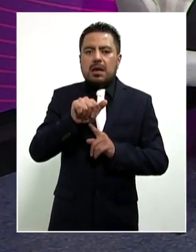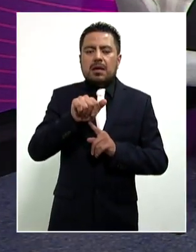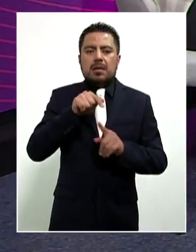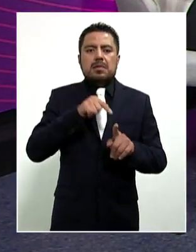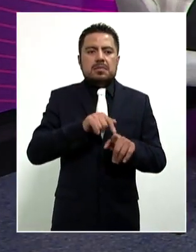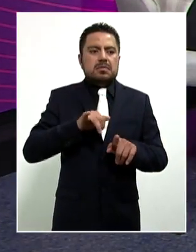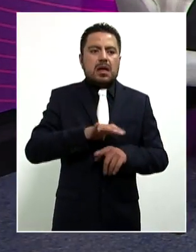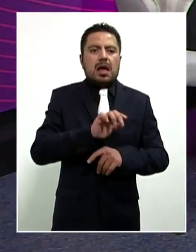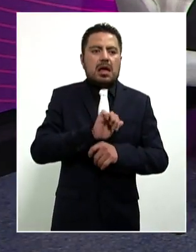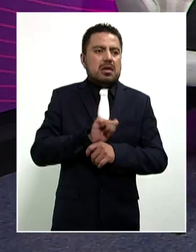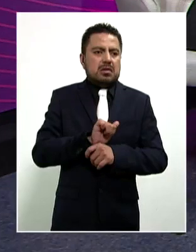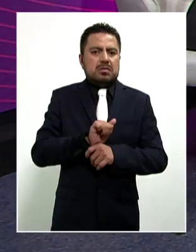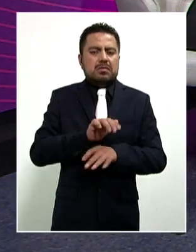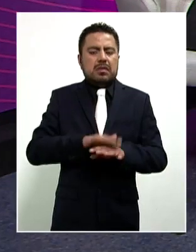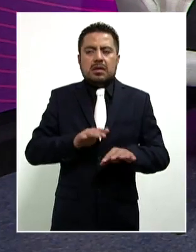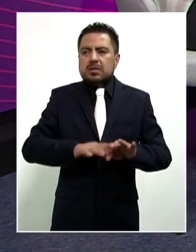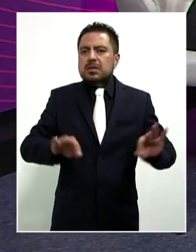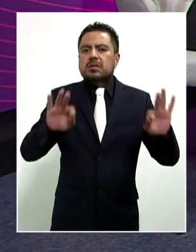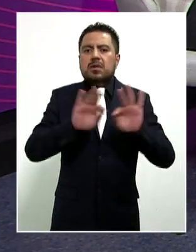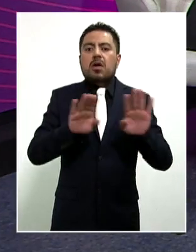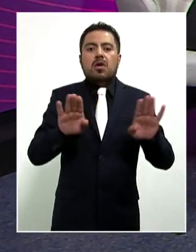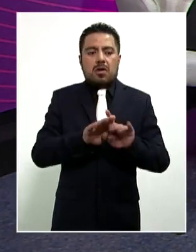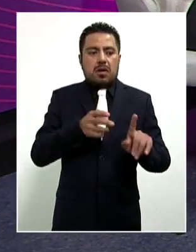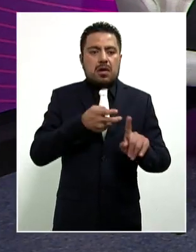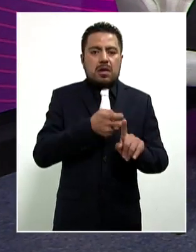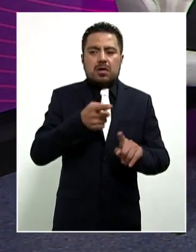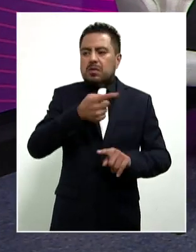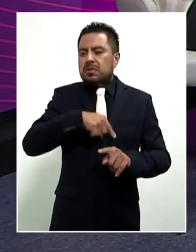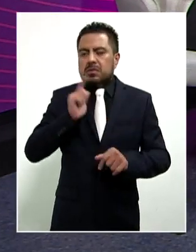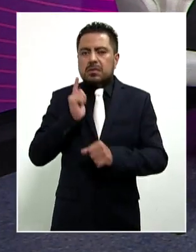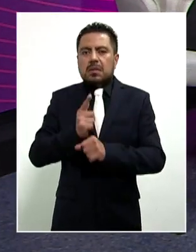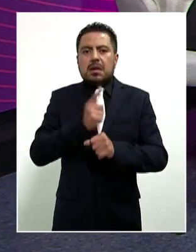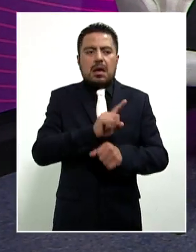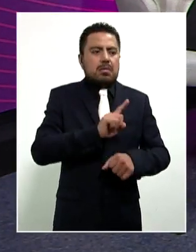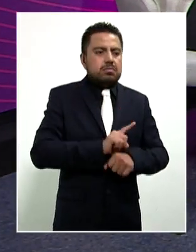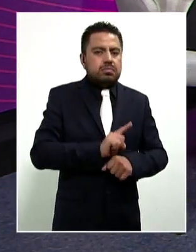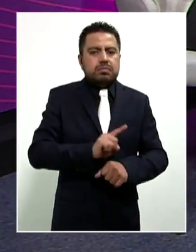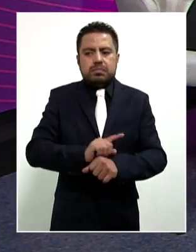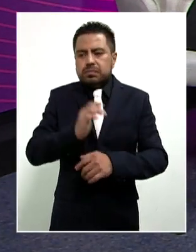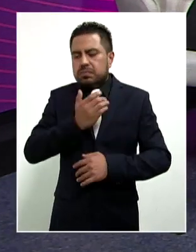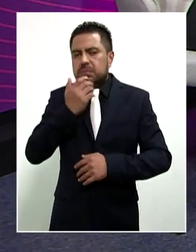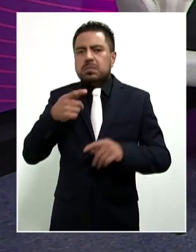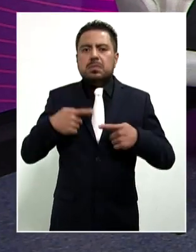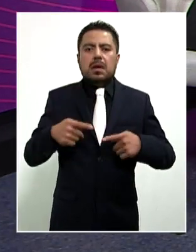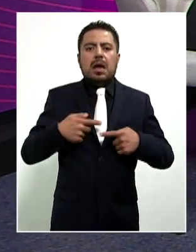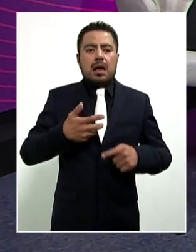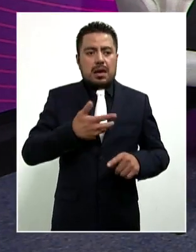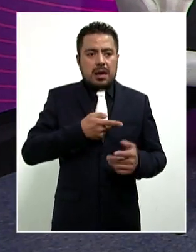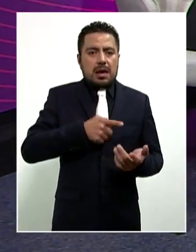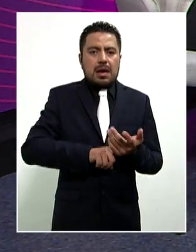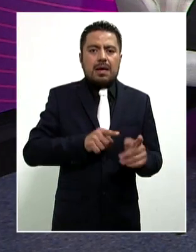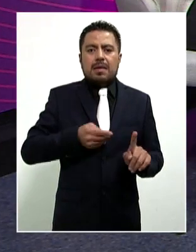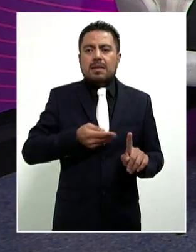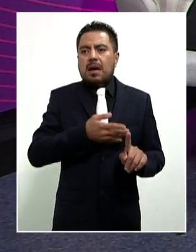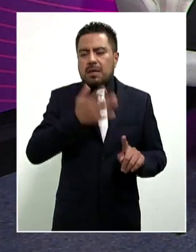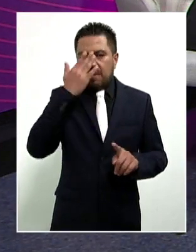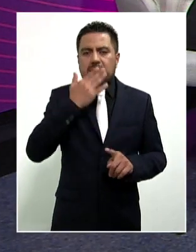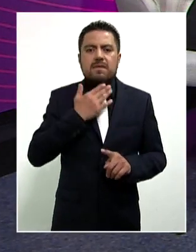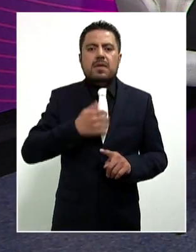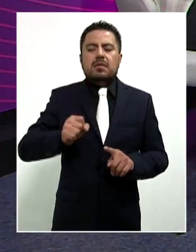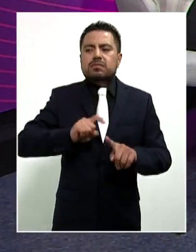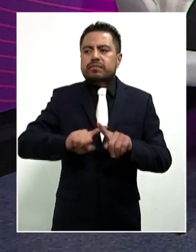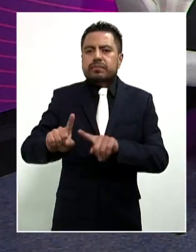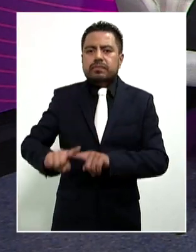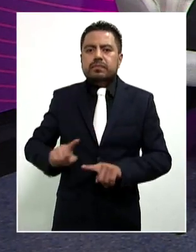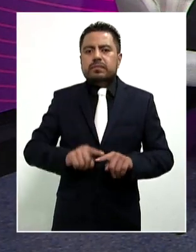corriente artística muy importante y como eso, pues nosotros lo vemos día a día. La gente tiene en realidad muchos talentos